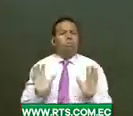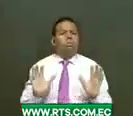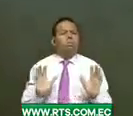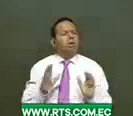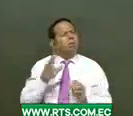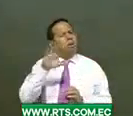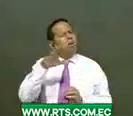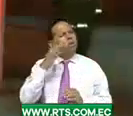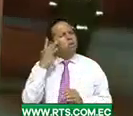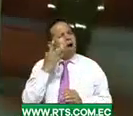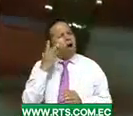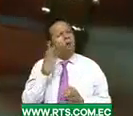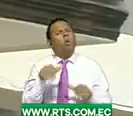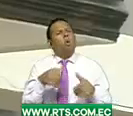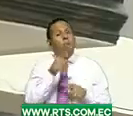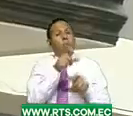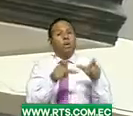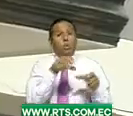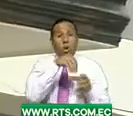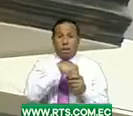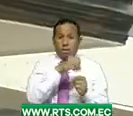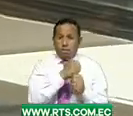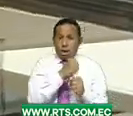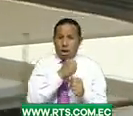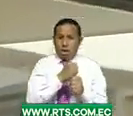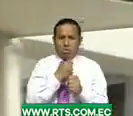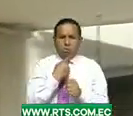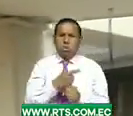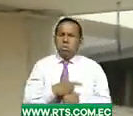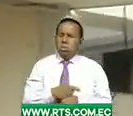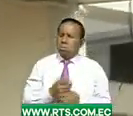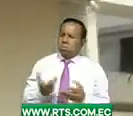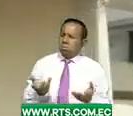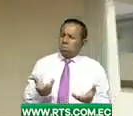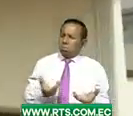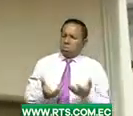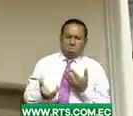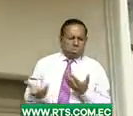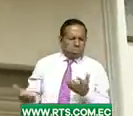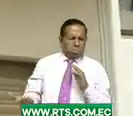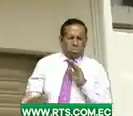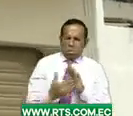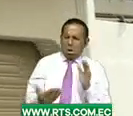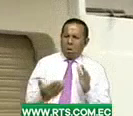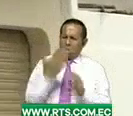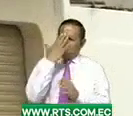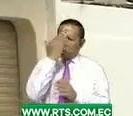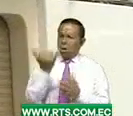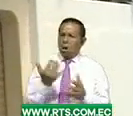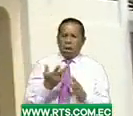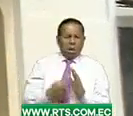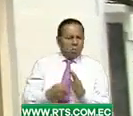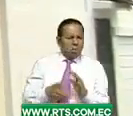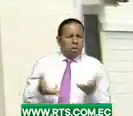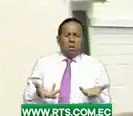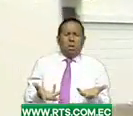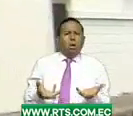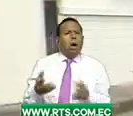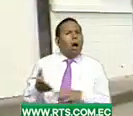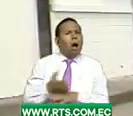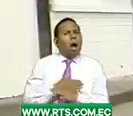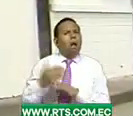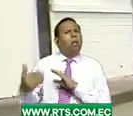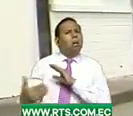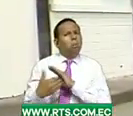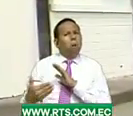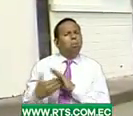personal que atiende en este local asegura no conocer el origen de este ataque, que nunca han recibido amenazas ni